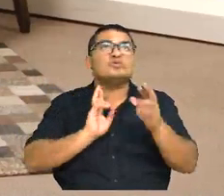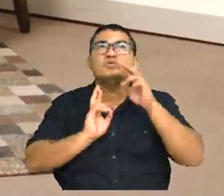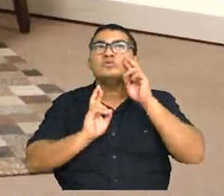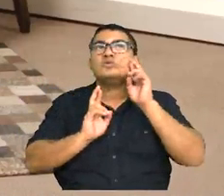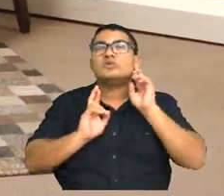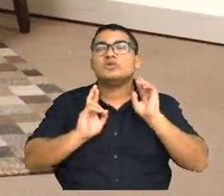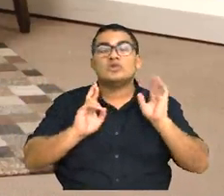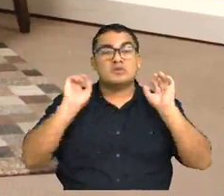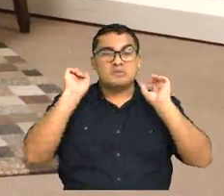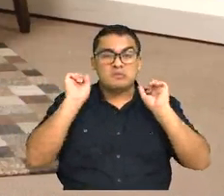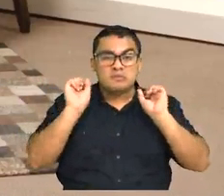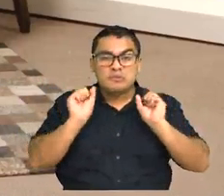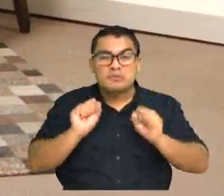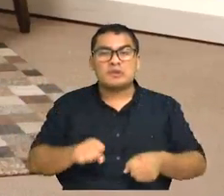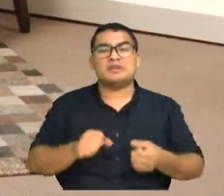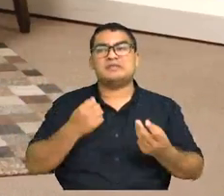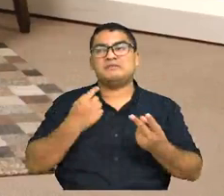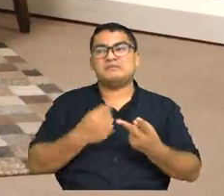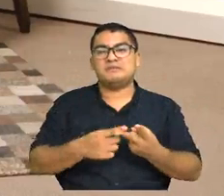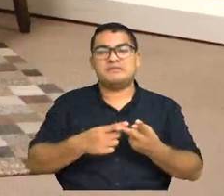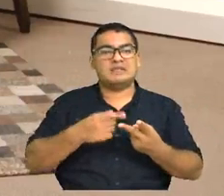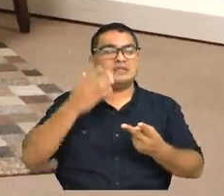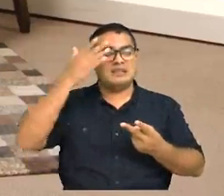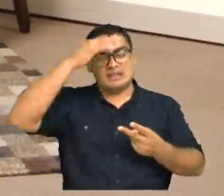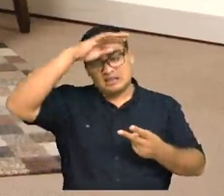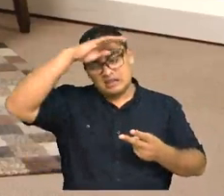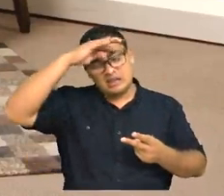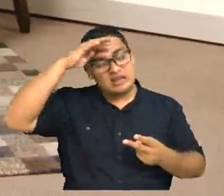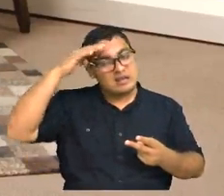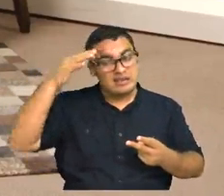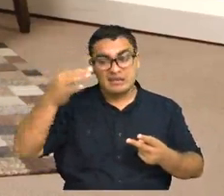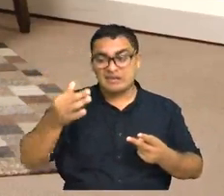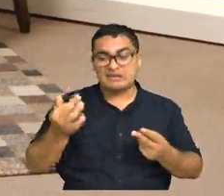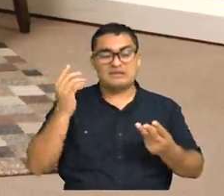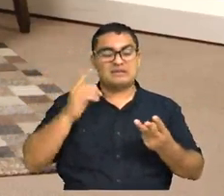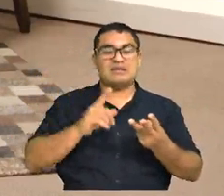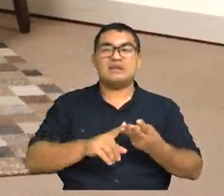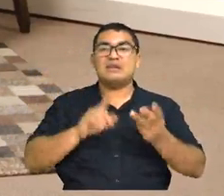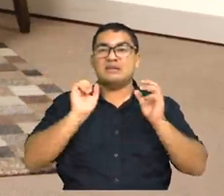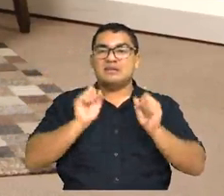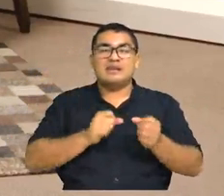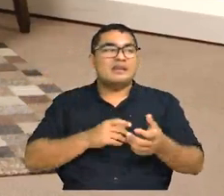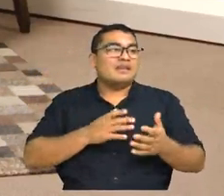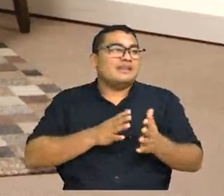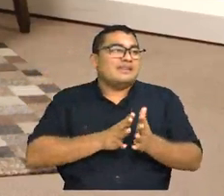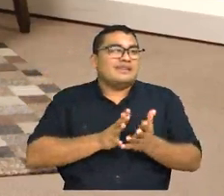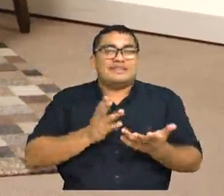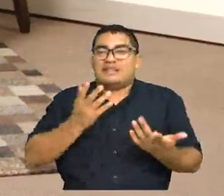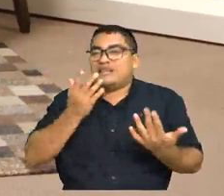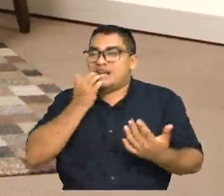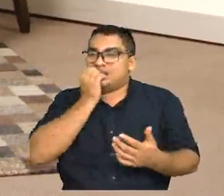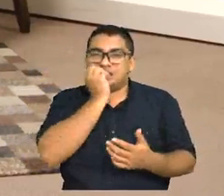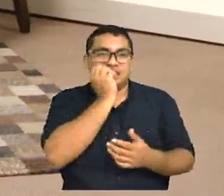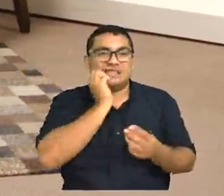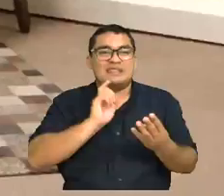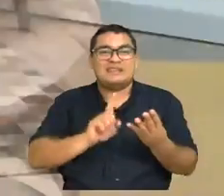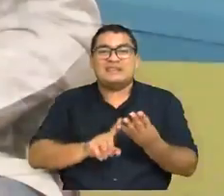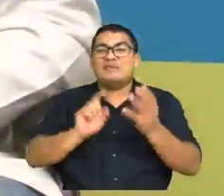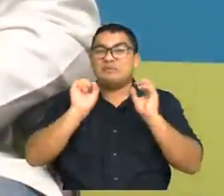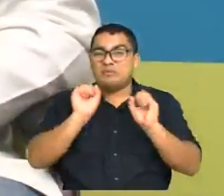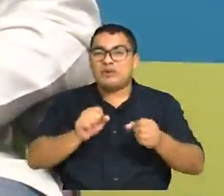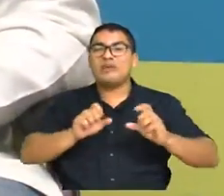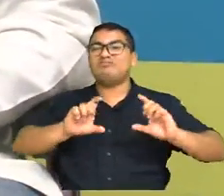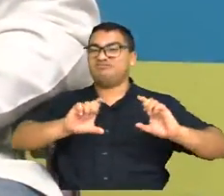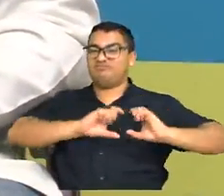haber sudoración, puede haber alteración o ansiedad, palpitaciones, estas son algunas básicas. Después de esto puede,